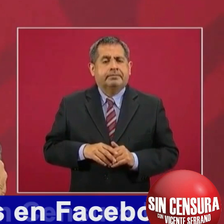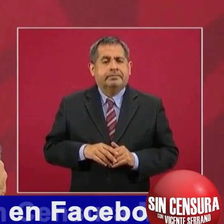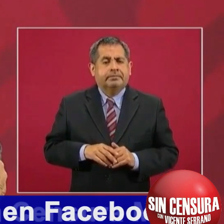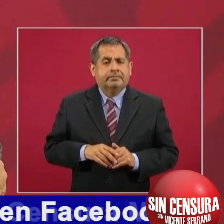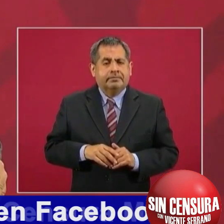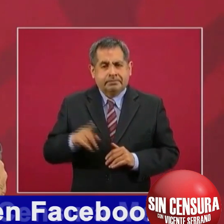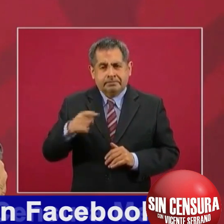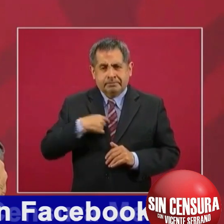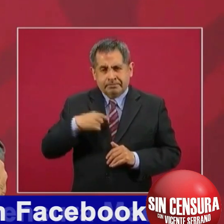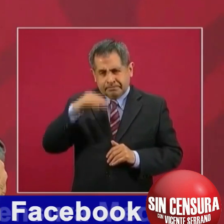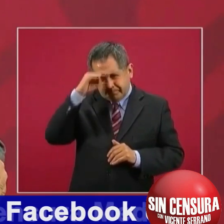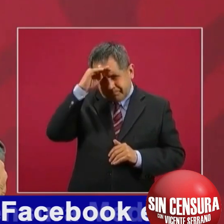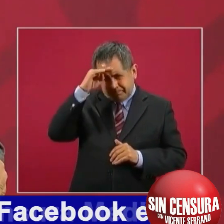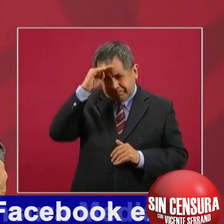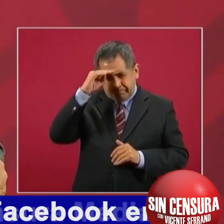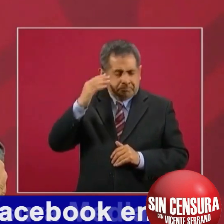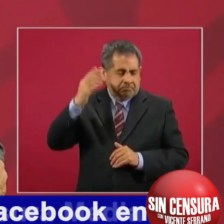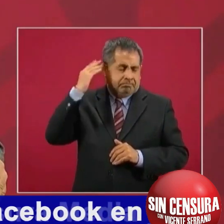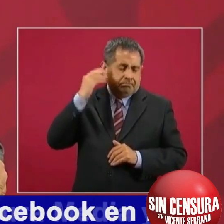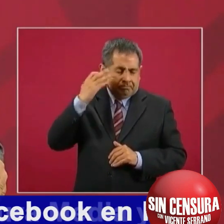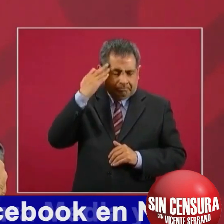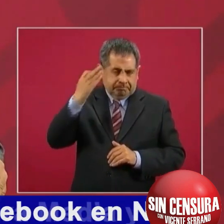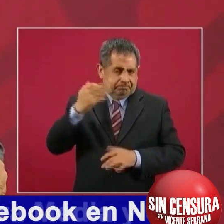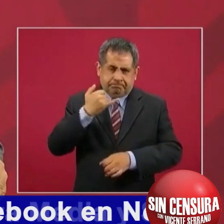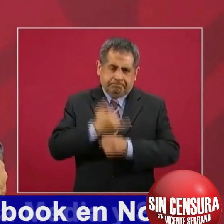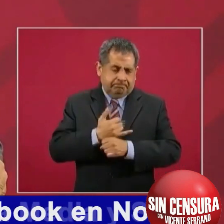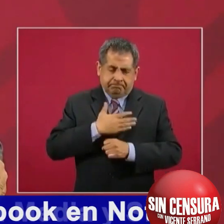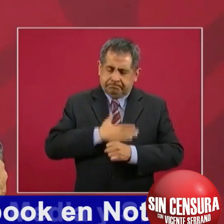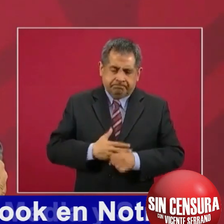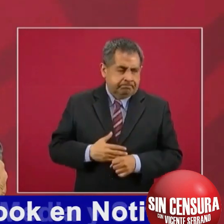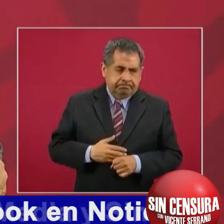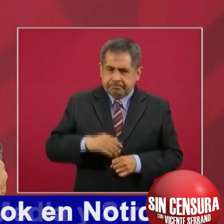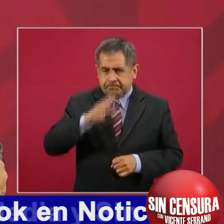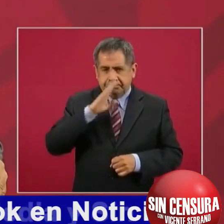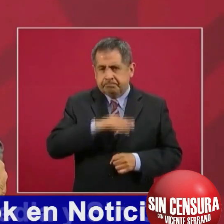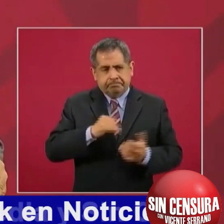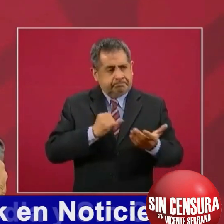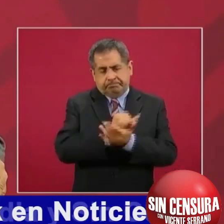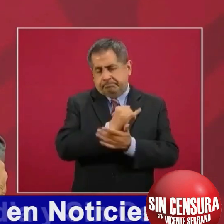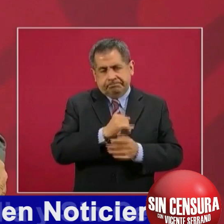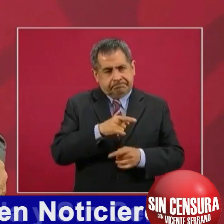Lo consideré en su momento una injusticia, una mala decisión.